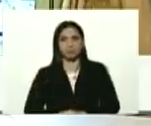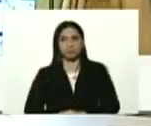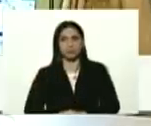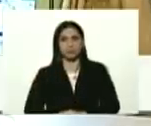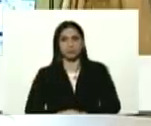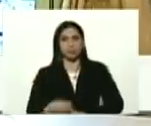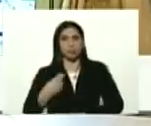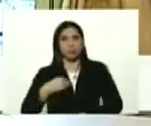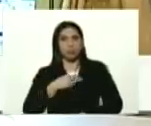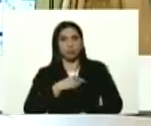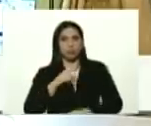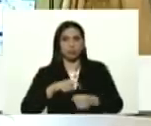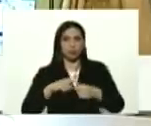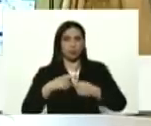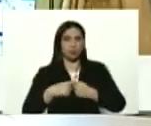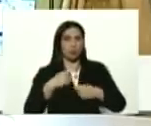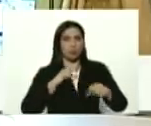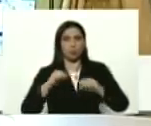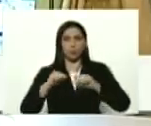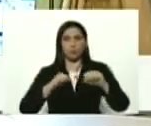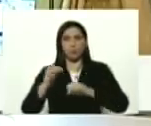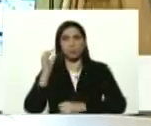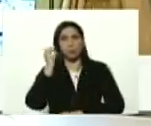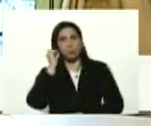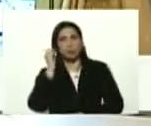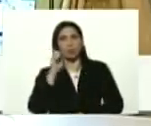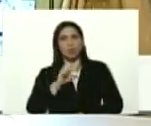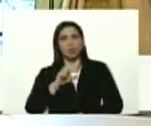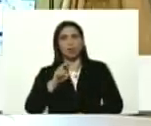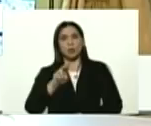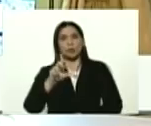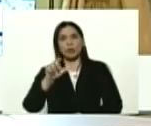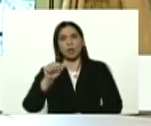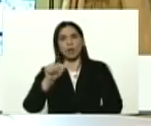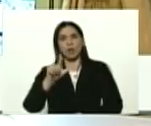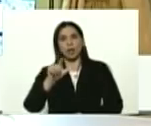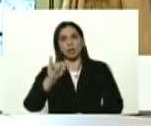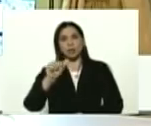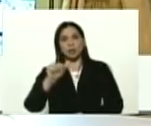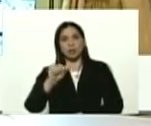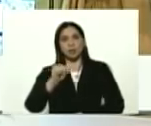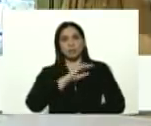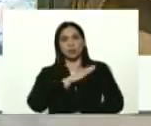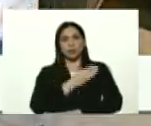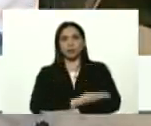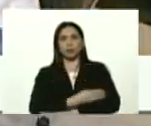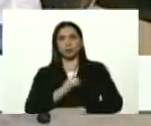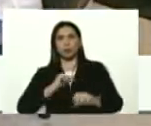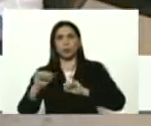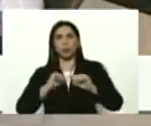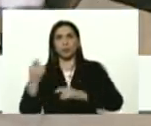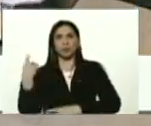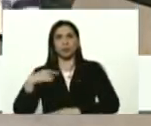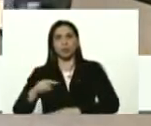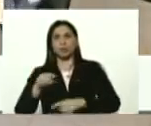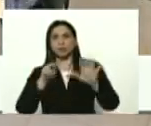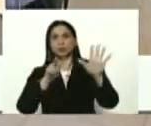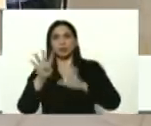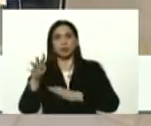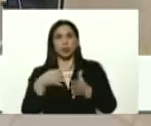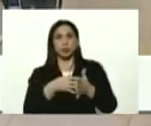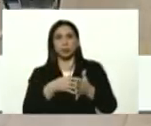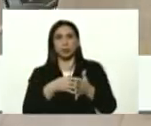Y hemos constituido el movimiento de mujeres Eulalia Burós, poderoso movimiento que tiene 74.000